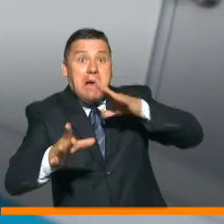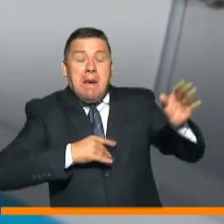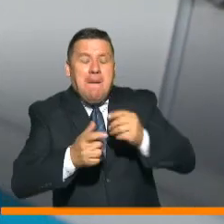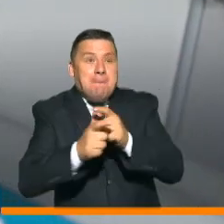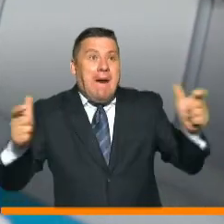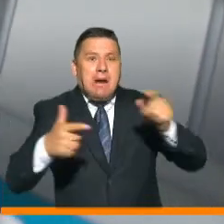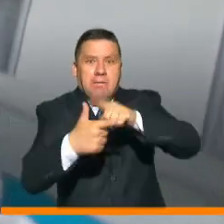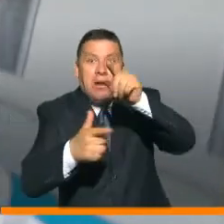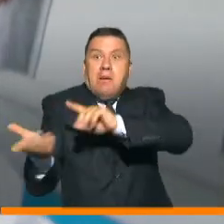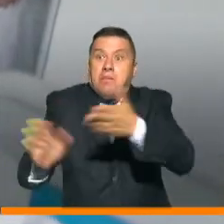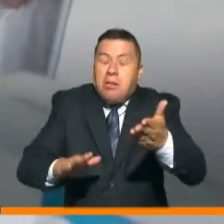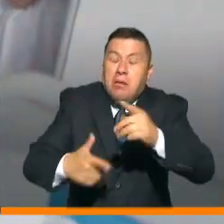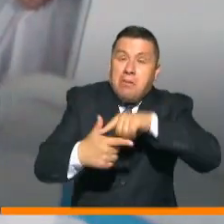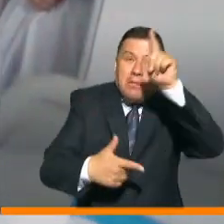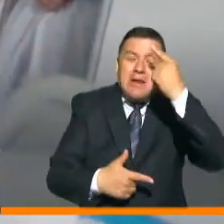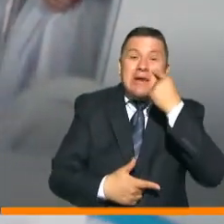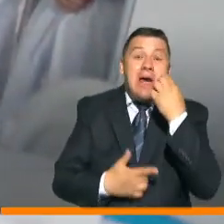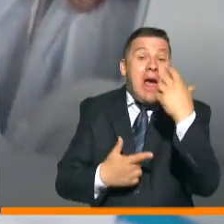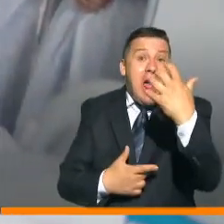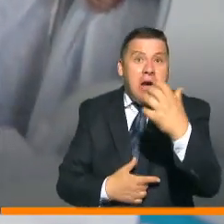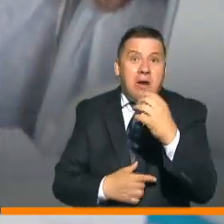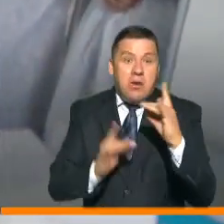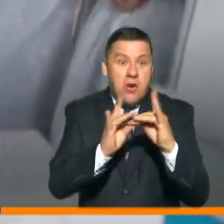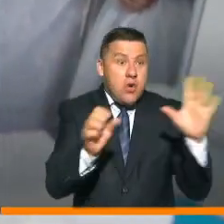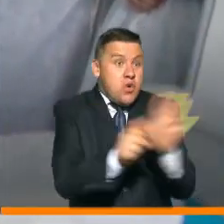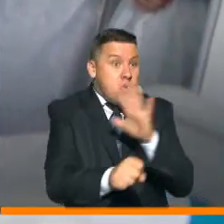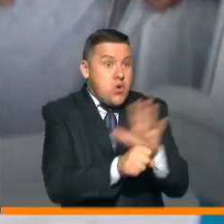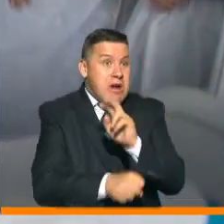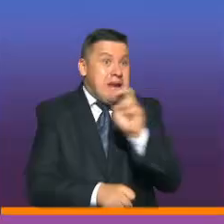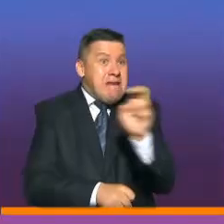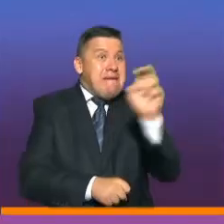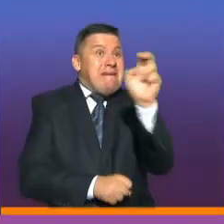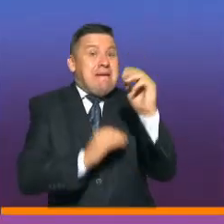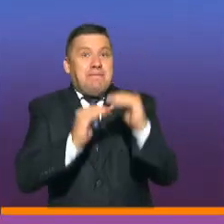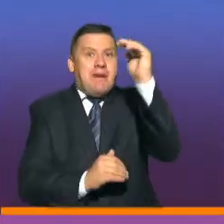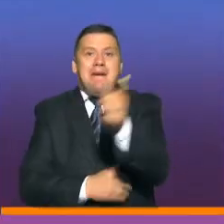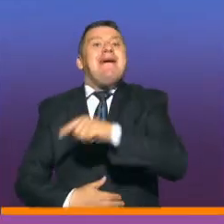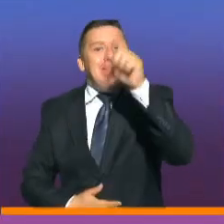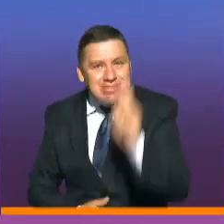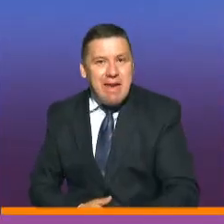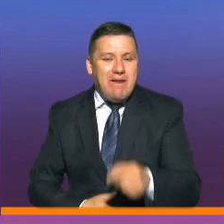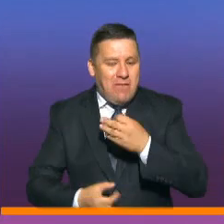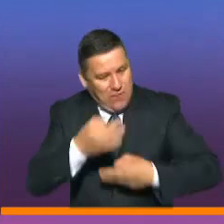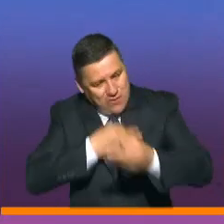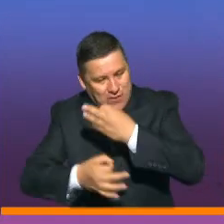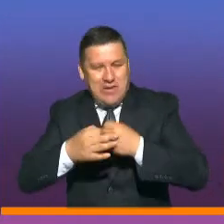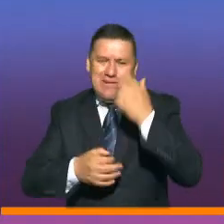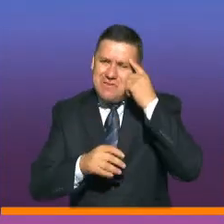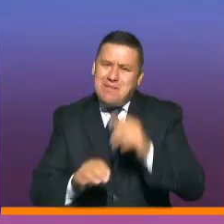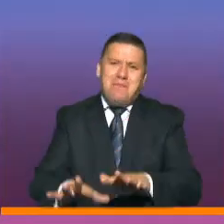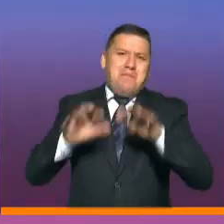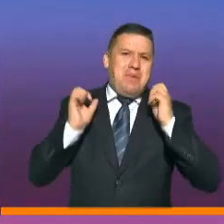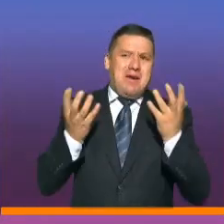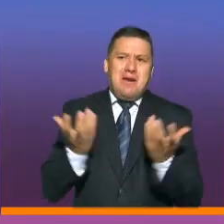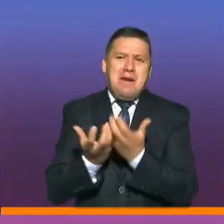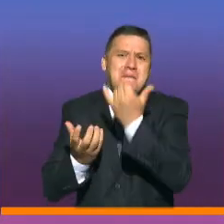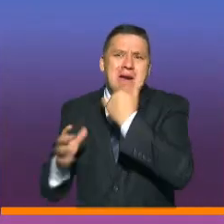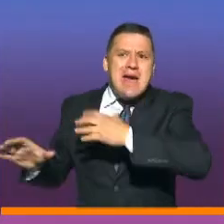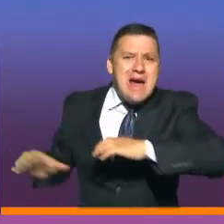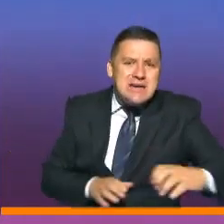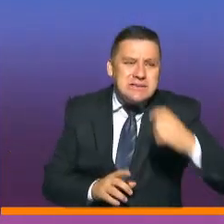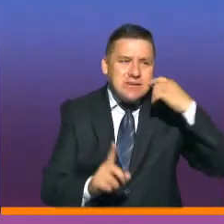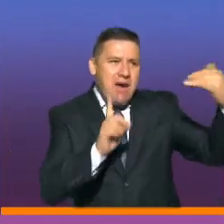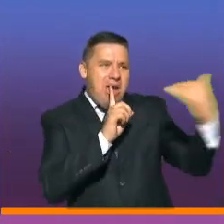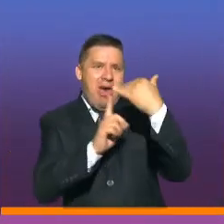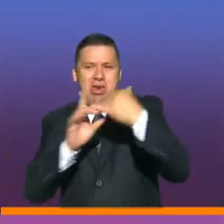contagios y decesos y las unidades de cuidado intensivo se encuentran en un alto nivel de ocupación, debemos seguir cuidándonos y evitar cualquier acción que genere algún